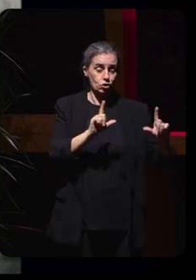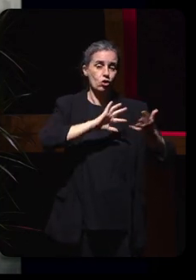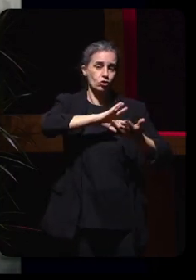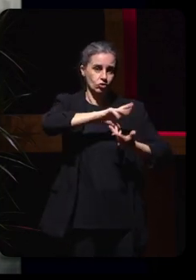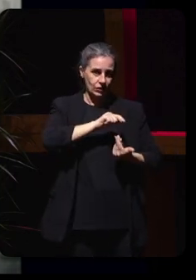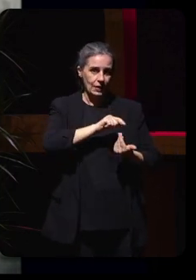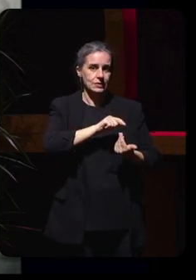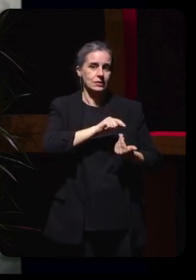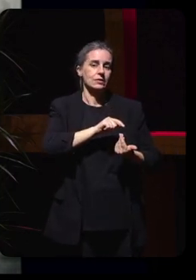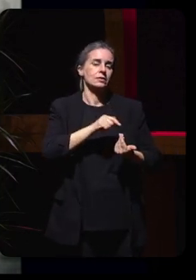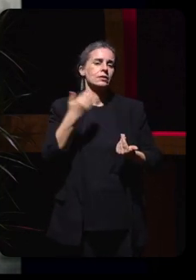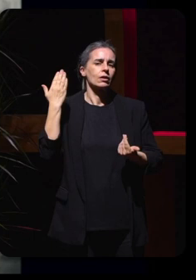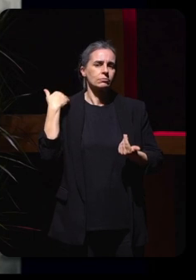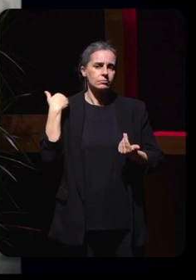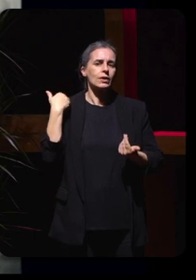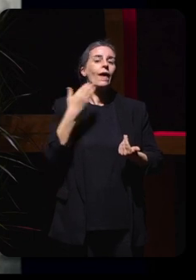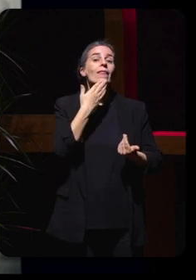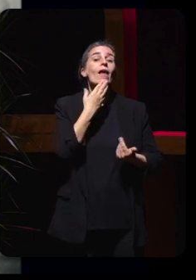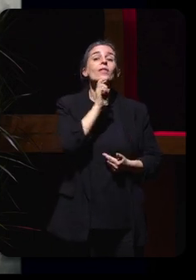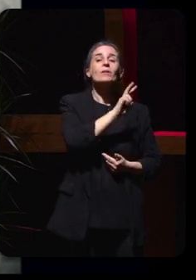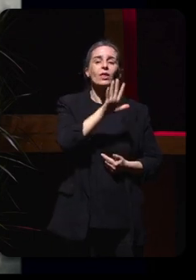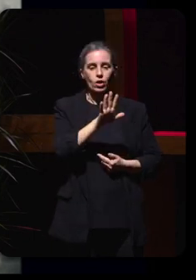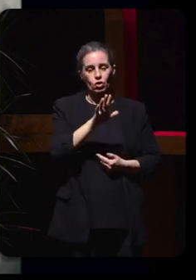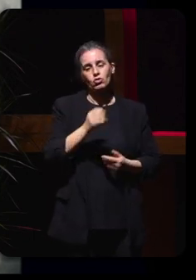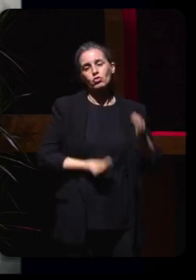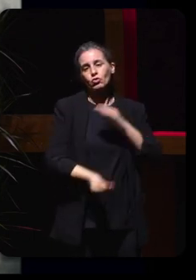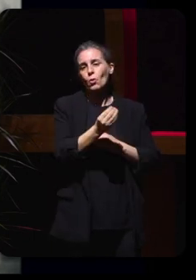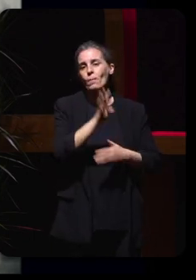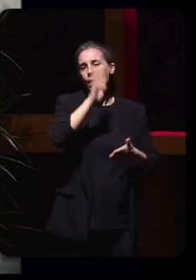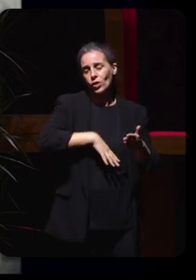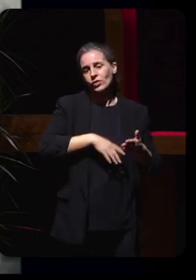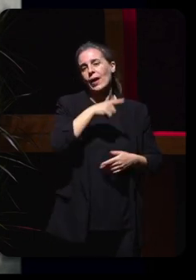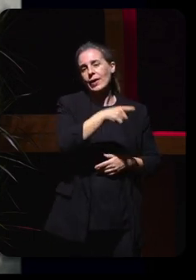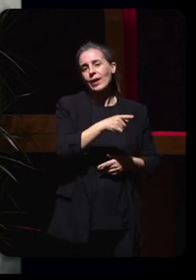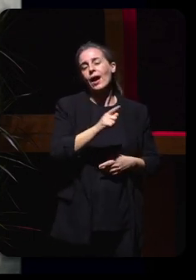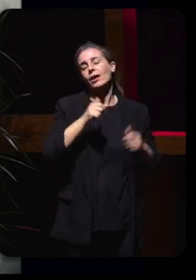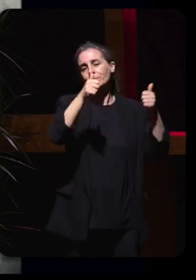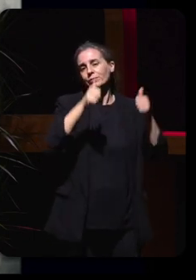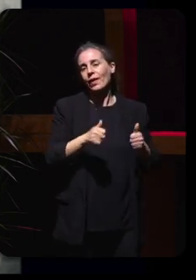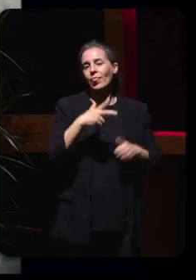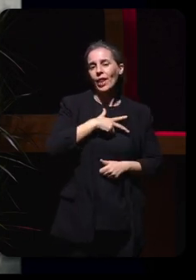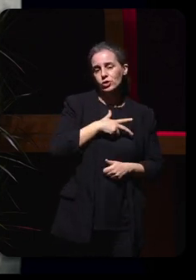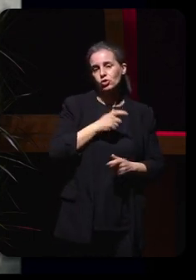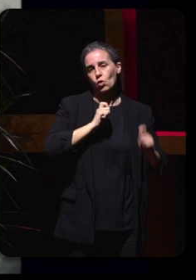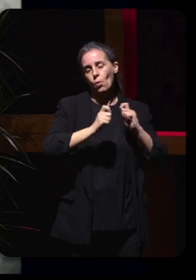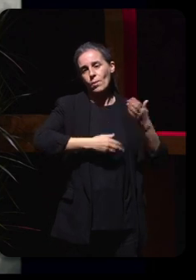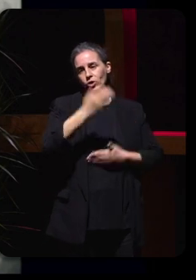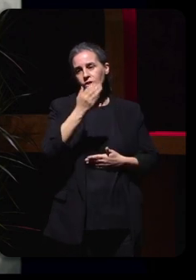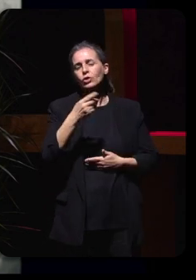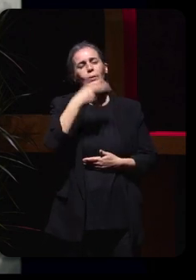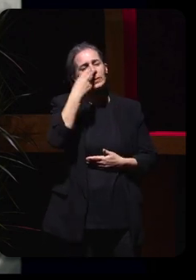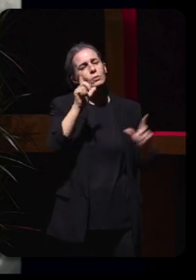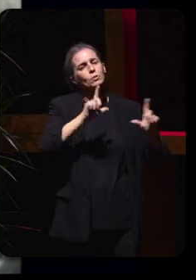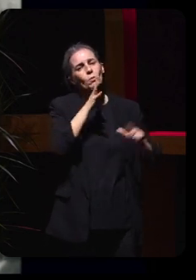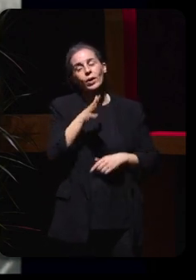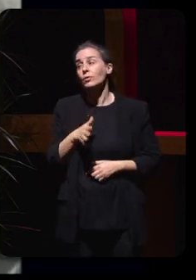informativos. Ella tiene 25 años, es de Barcelona, licenciada en Derecho y es periodista. ¿Por qué te interesa televisión? Bien, me interesa porque creo